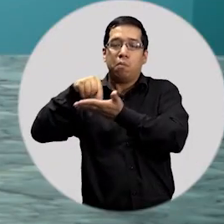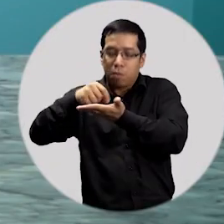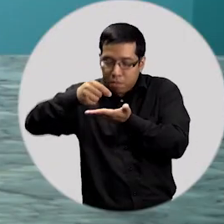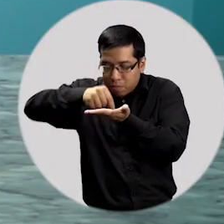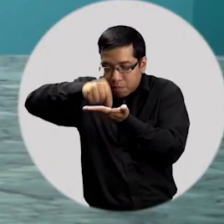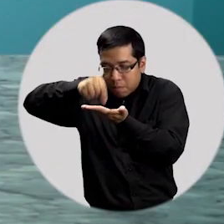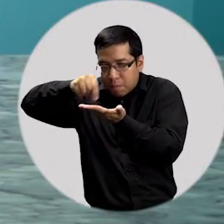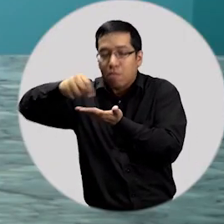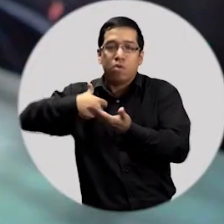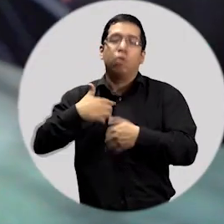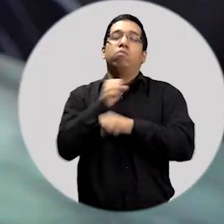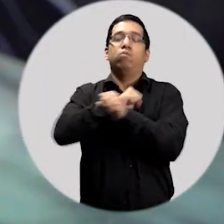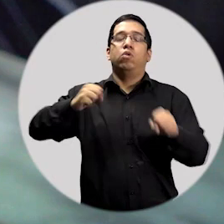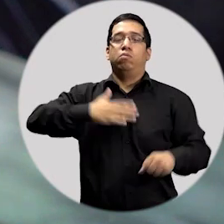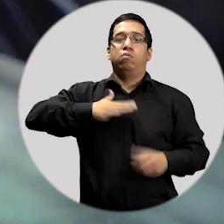Nació realmente